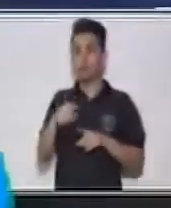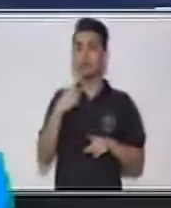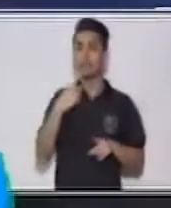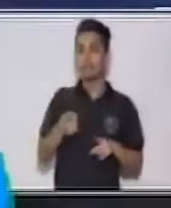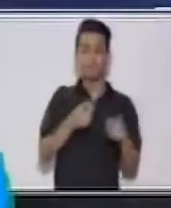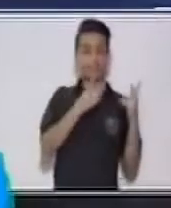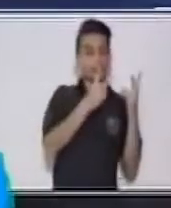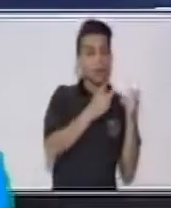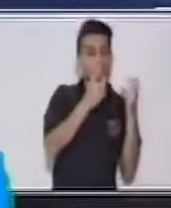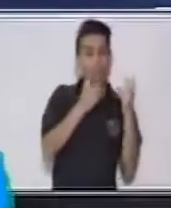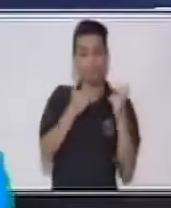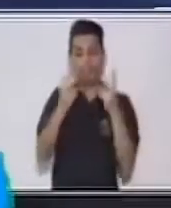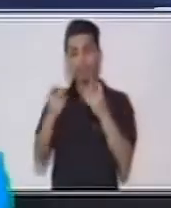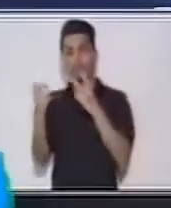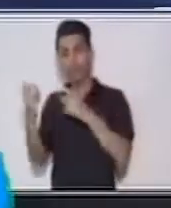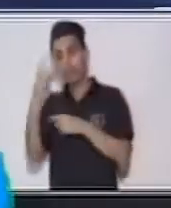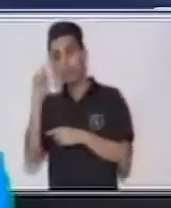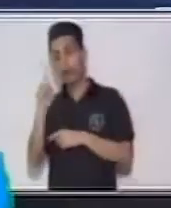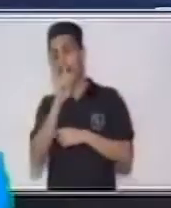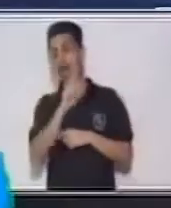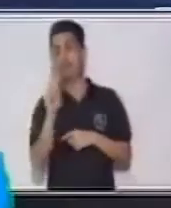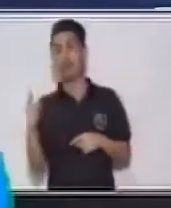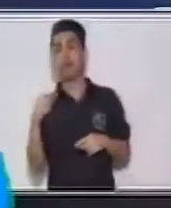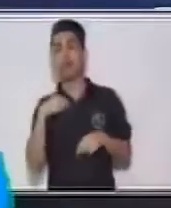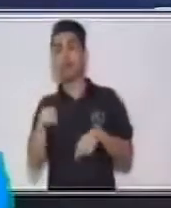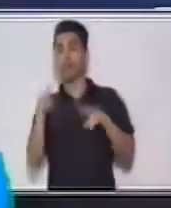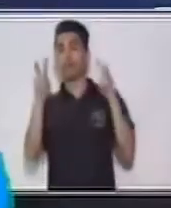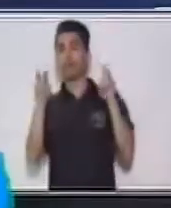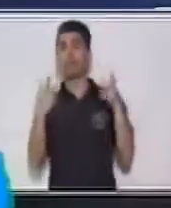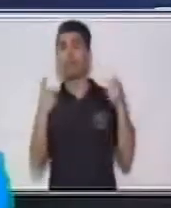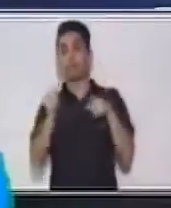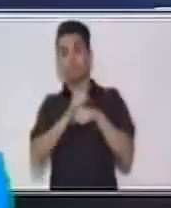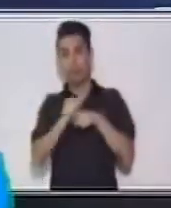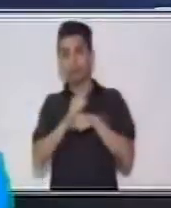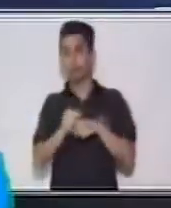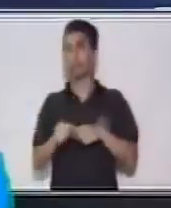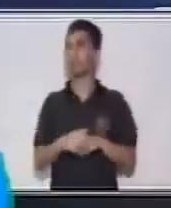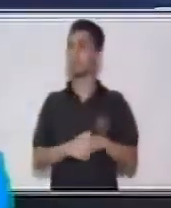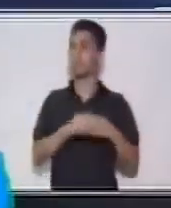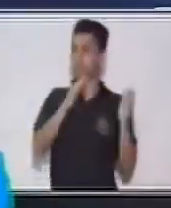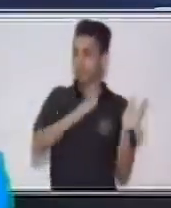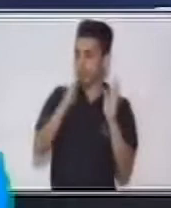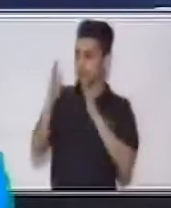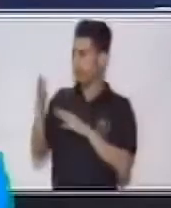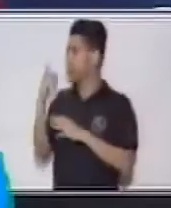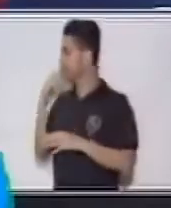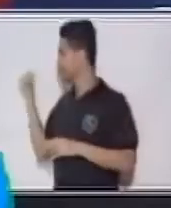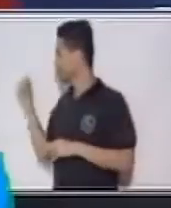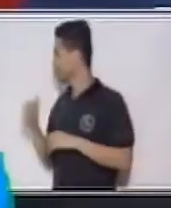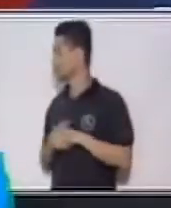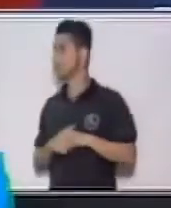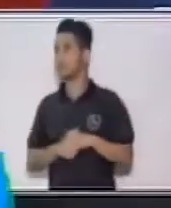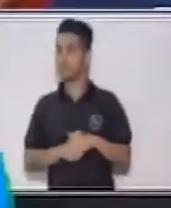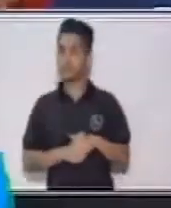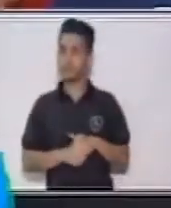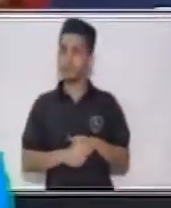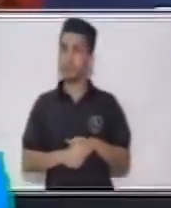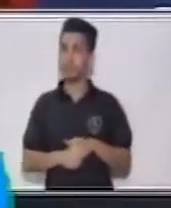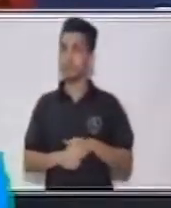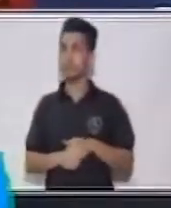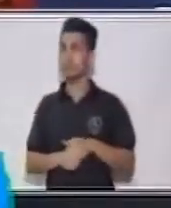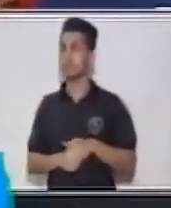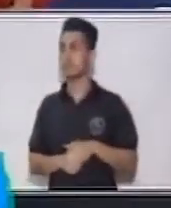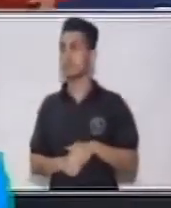para cada una de las cosas que estamos trabajando ahora vamos a ver acá hay diferentes tipos de